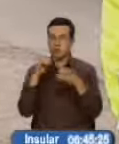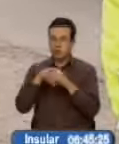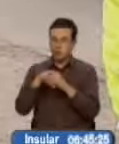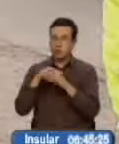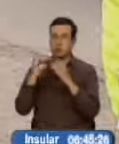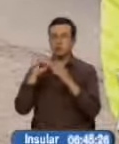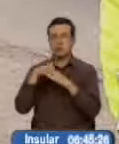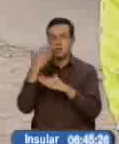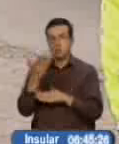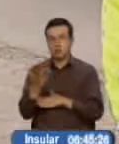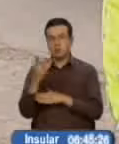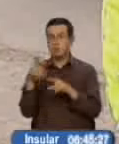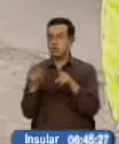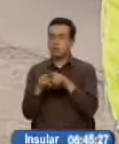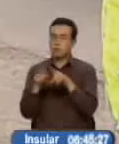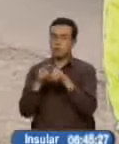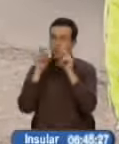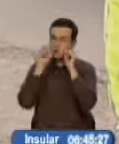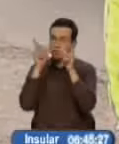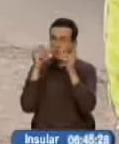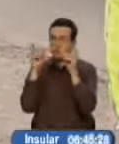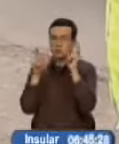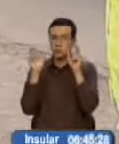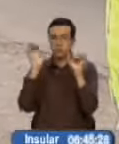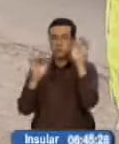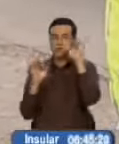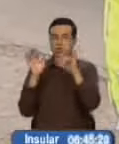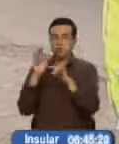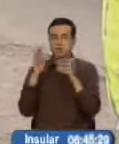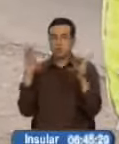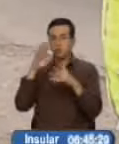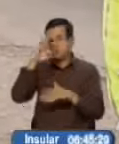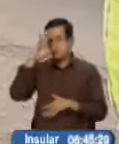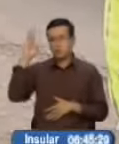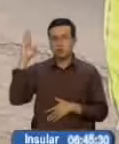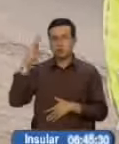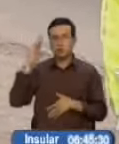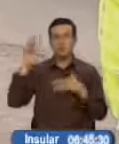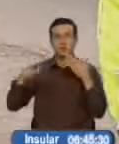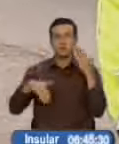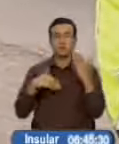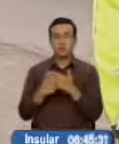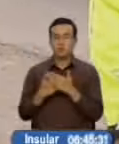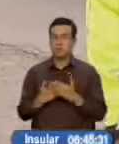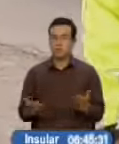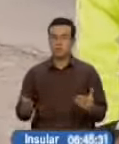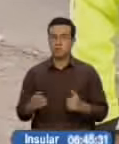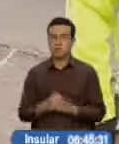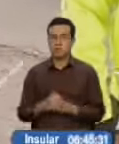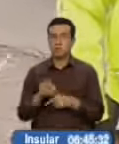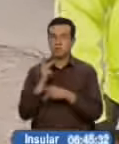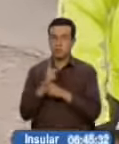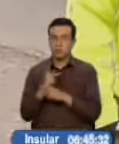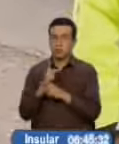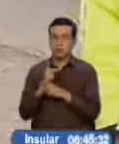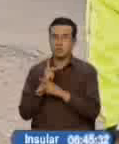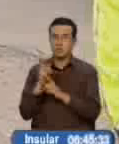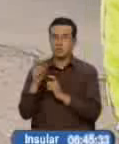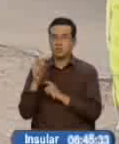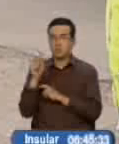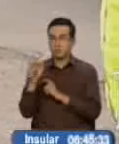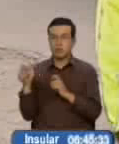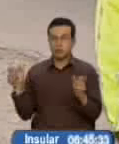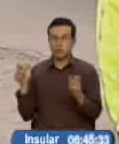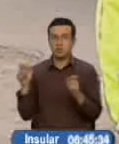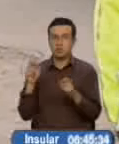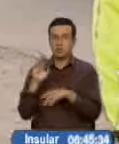y en otros en los que también van a haber mucha acumulación de gente y en los que la policía estará llamado para poder cuidar de la integridad tanto moral como